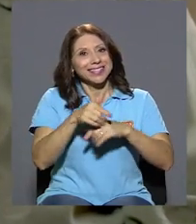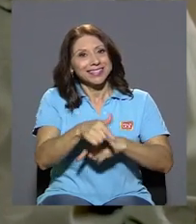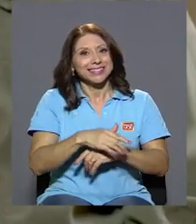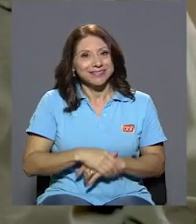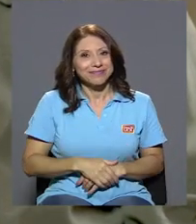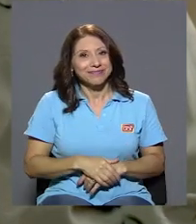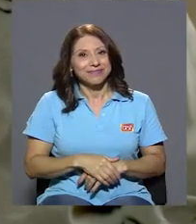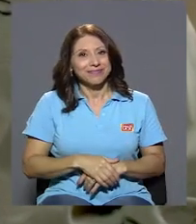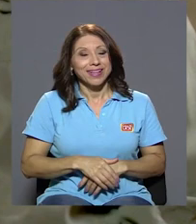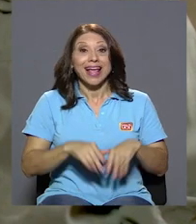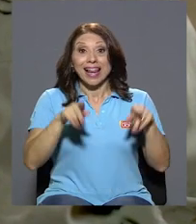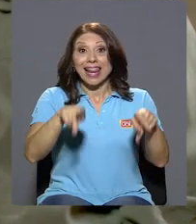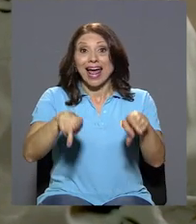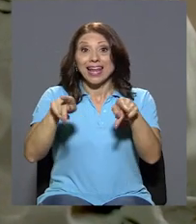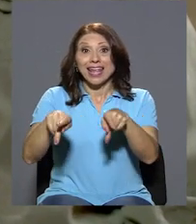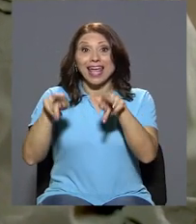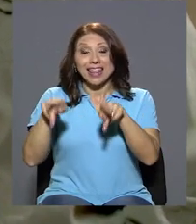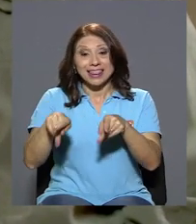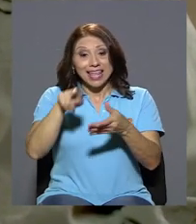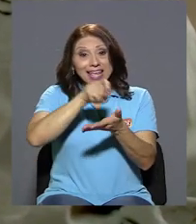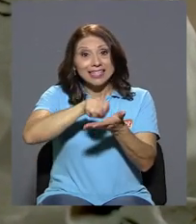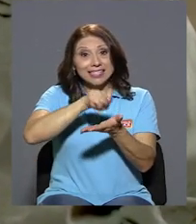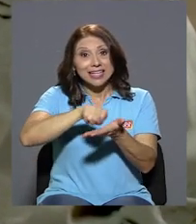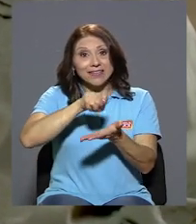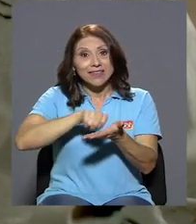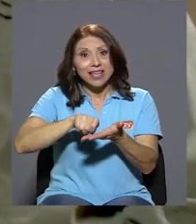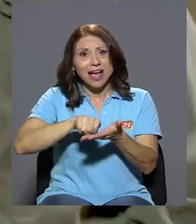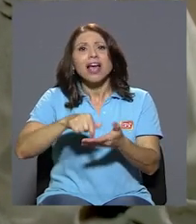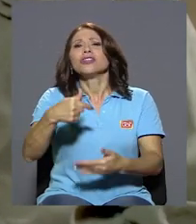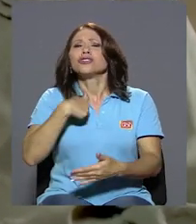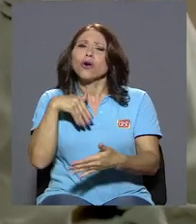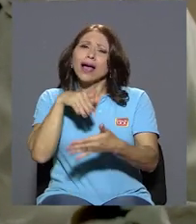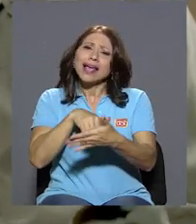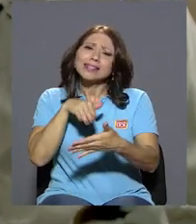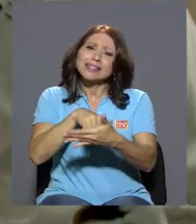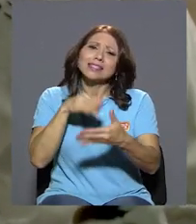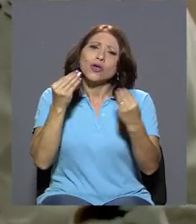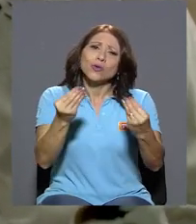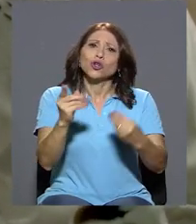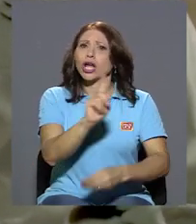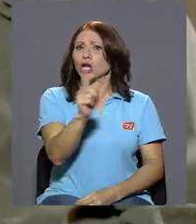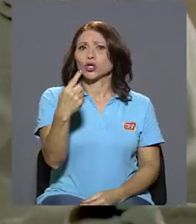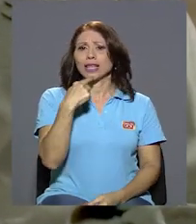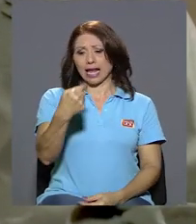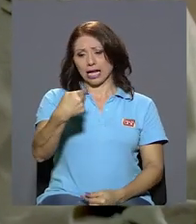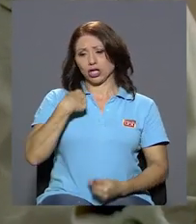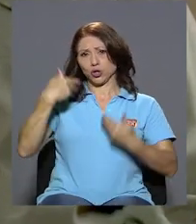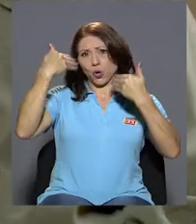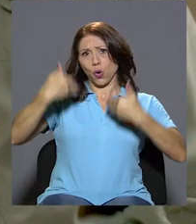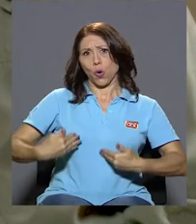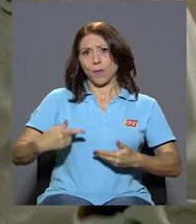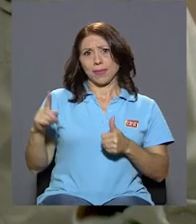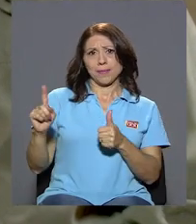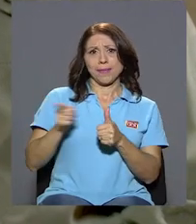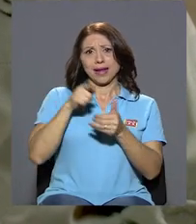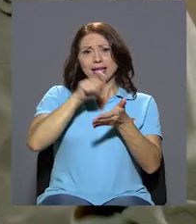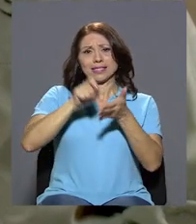en la gente que escribía por eso yo he insistido mucho en que no se diga que soy el primer escritor